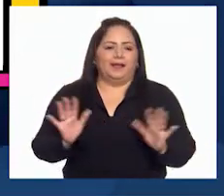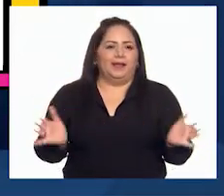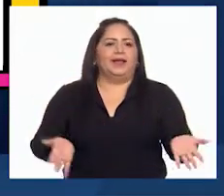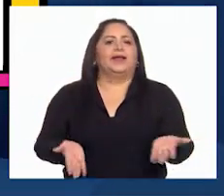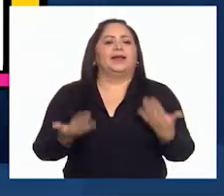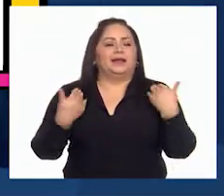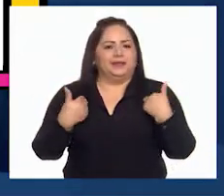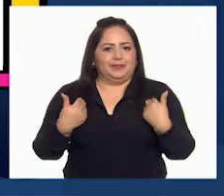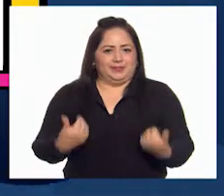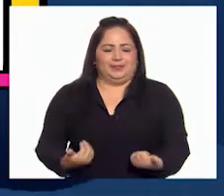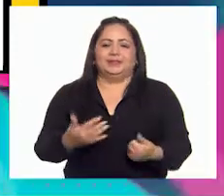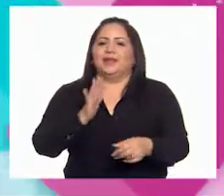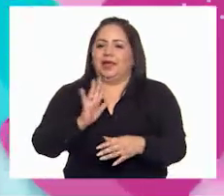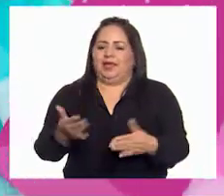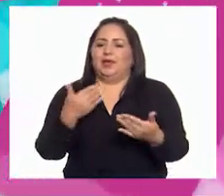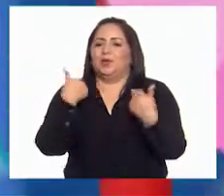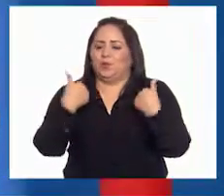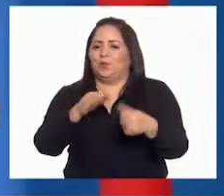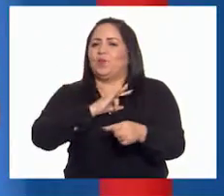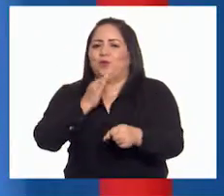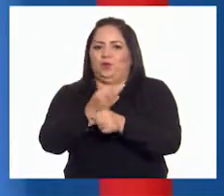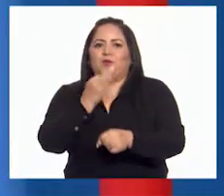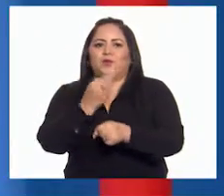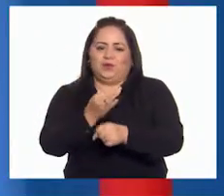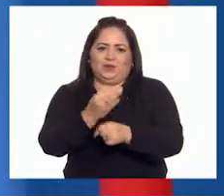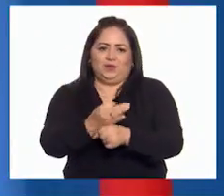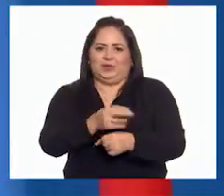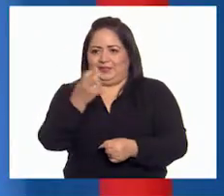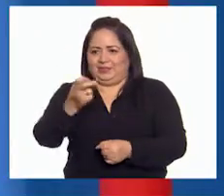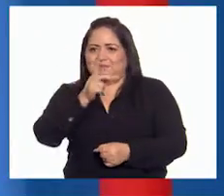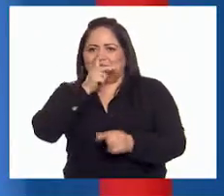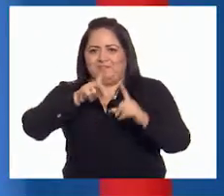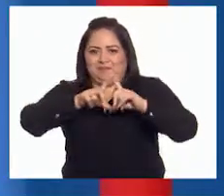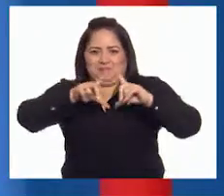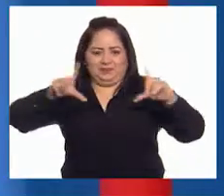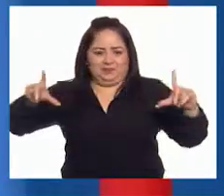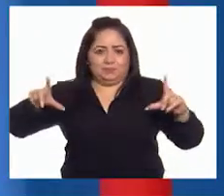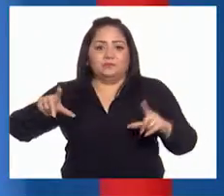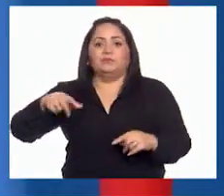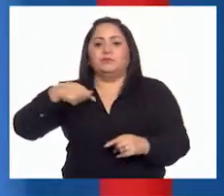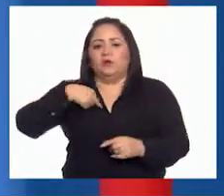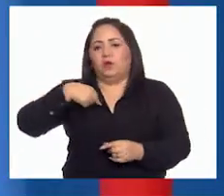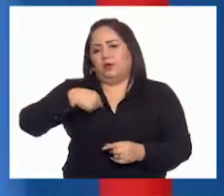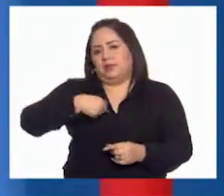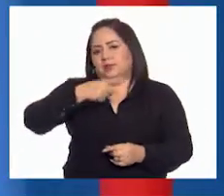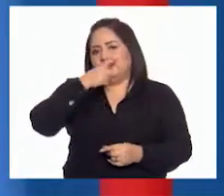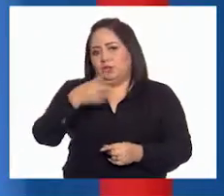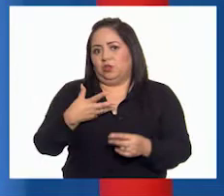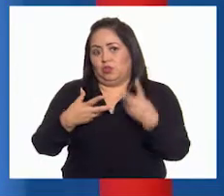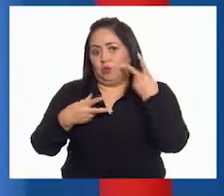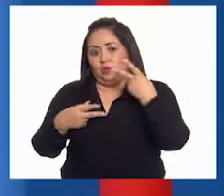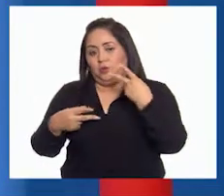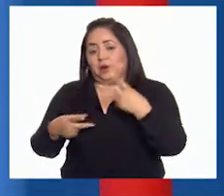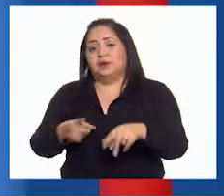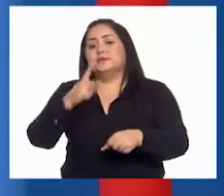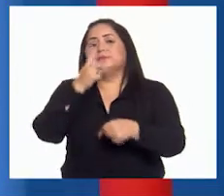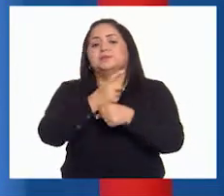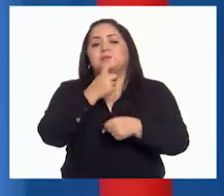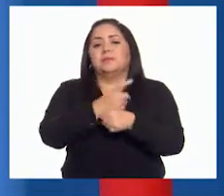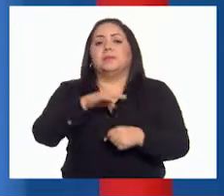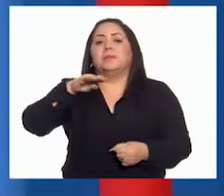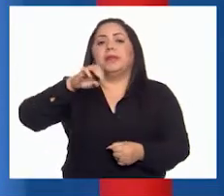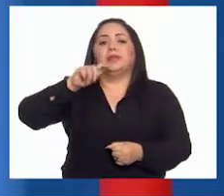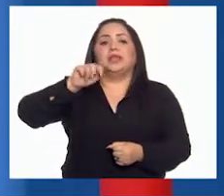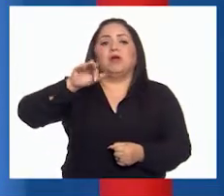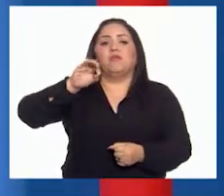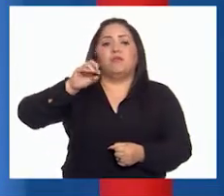sí, ya estoy lista para identificar las figuras en esta estrofa. Y yo identifico dos. La primera es